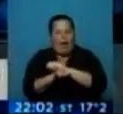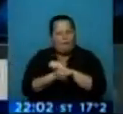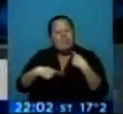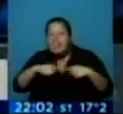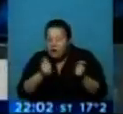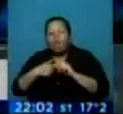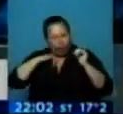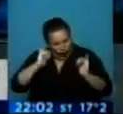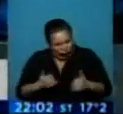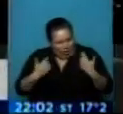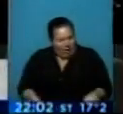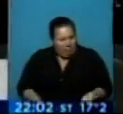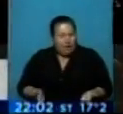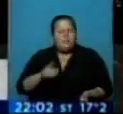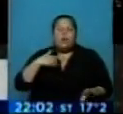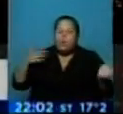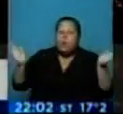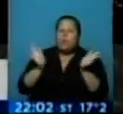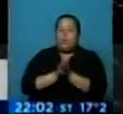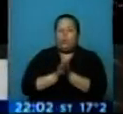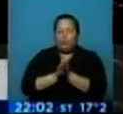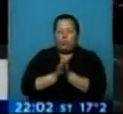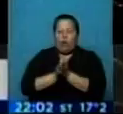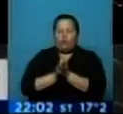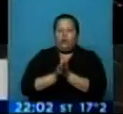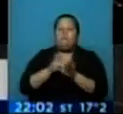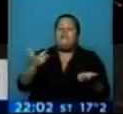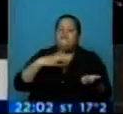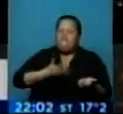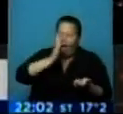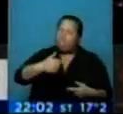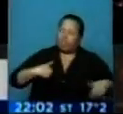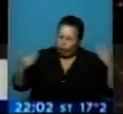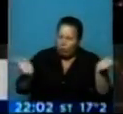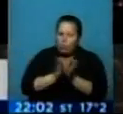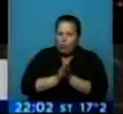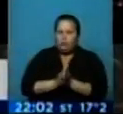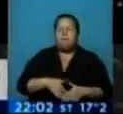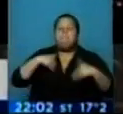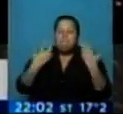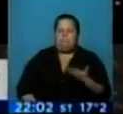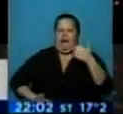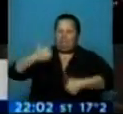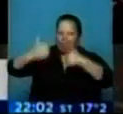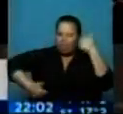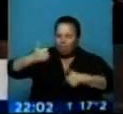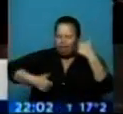haya que cambiar, y vamos a ir juntos por lo que aún falta, por más